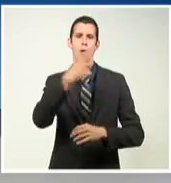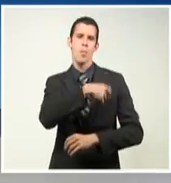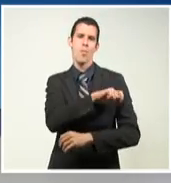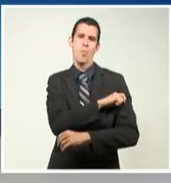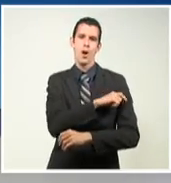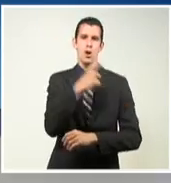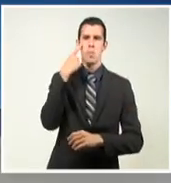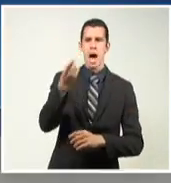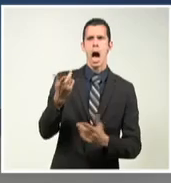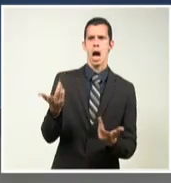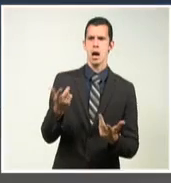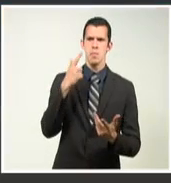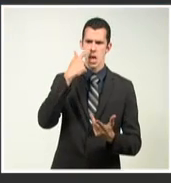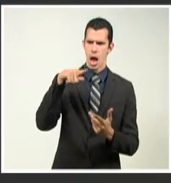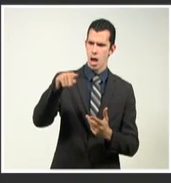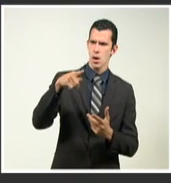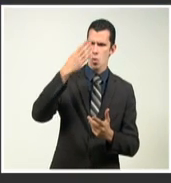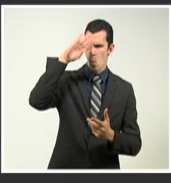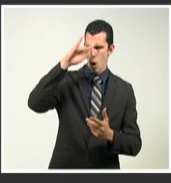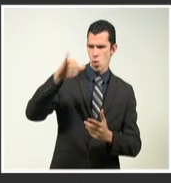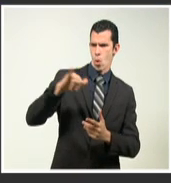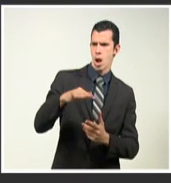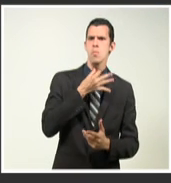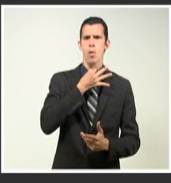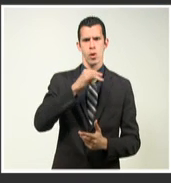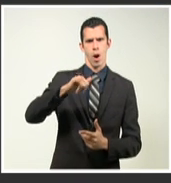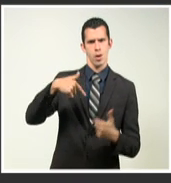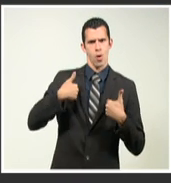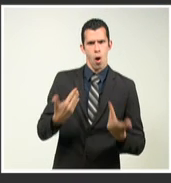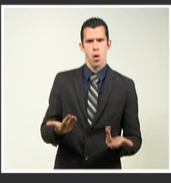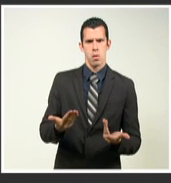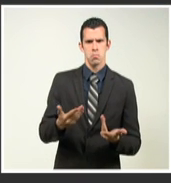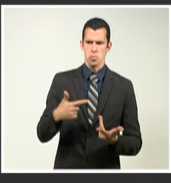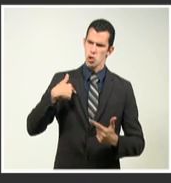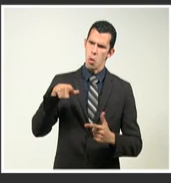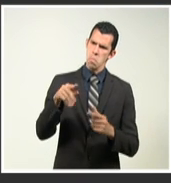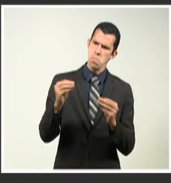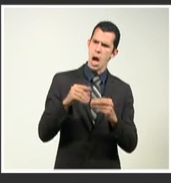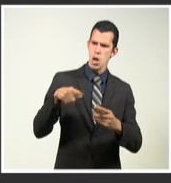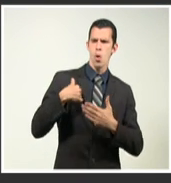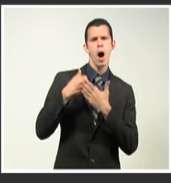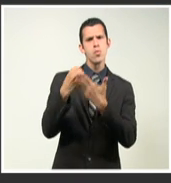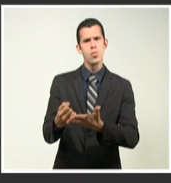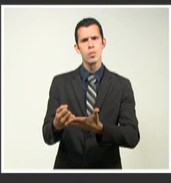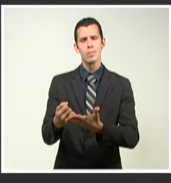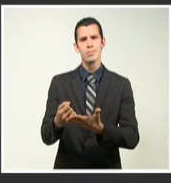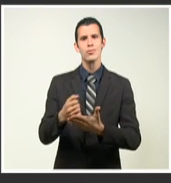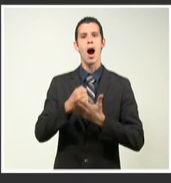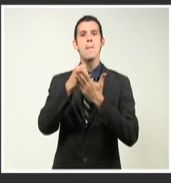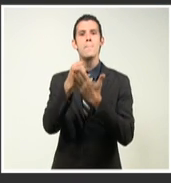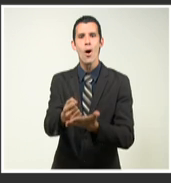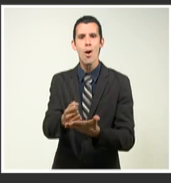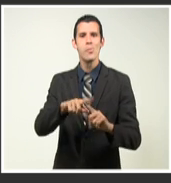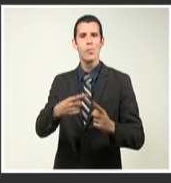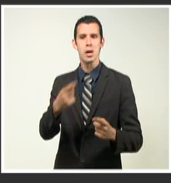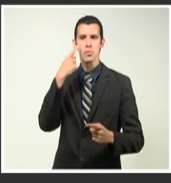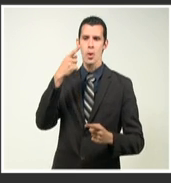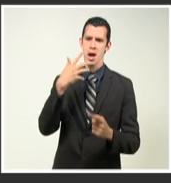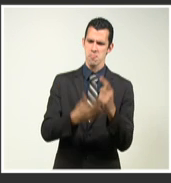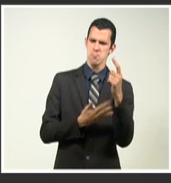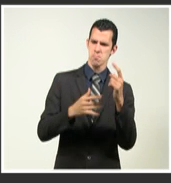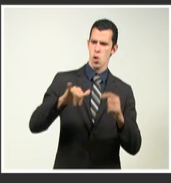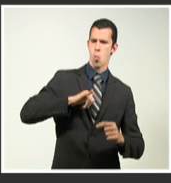ejemplos. No son todos, solo algunos. Aquí aparece Tania Bruguera. ¿Quién es? Persona que desde una construcción